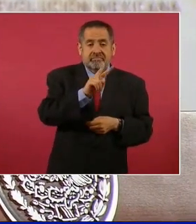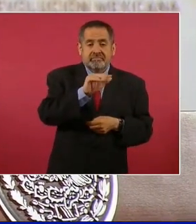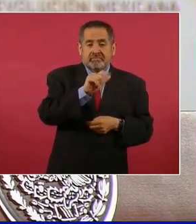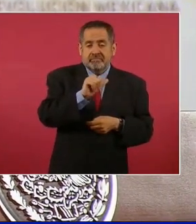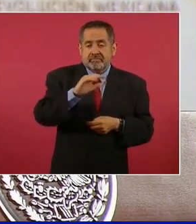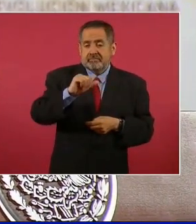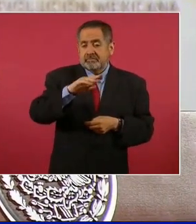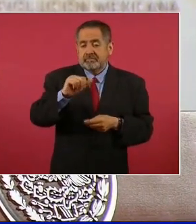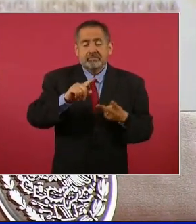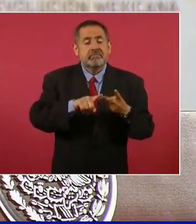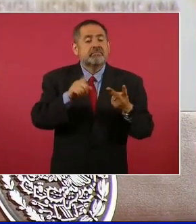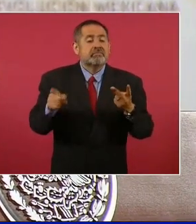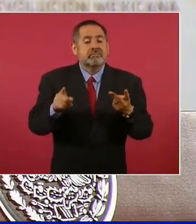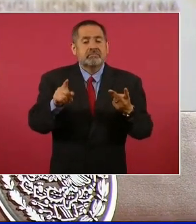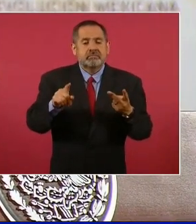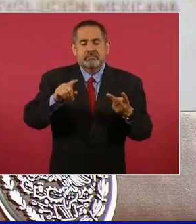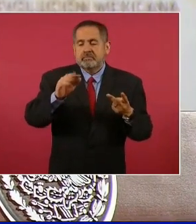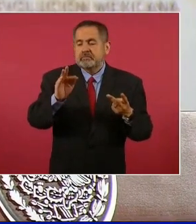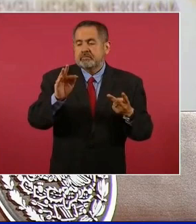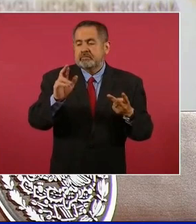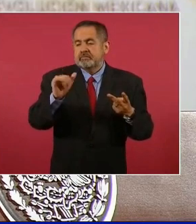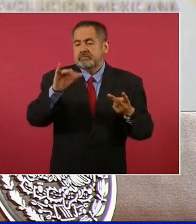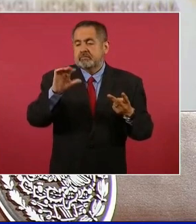J. Múgica.